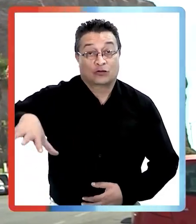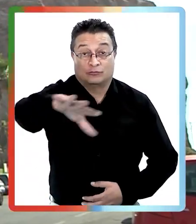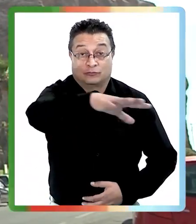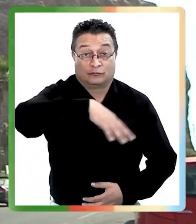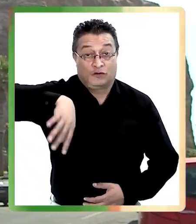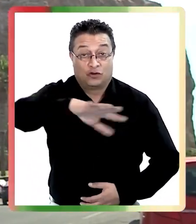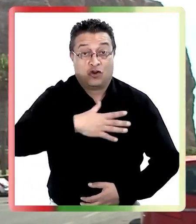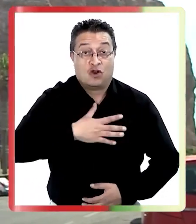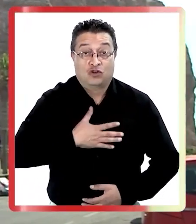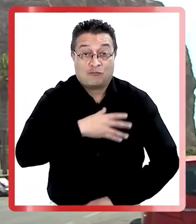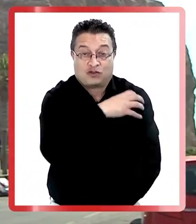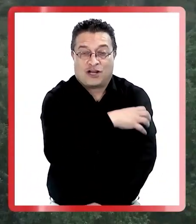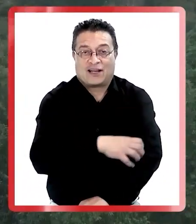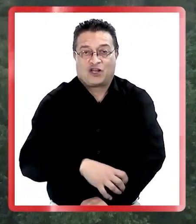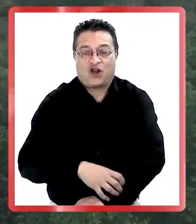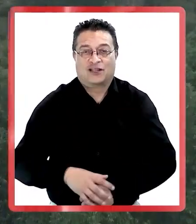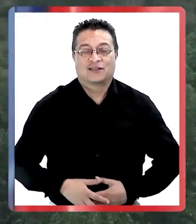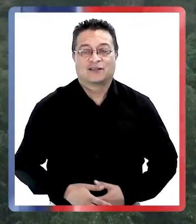Somos las regiones.